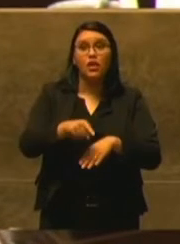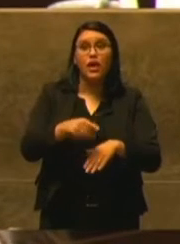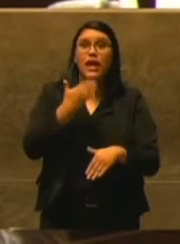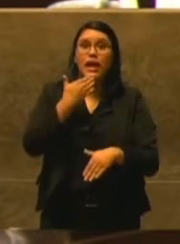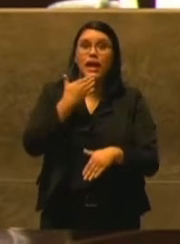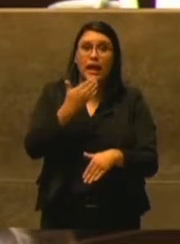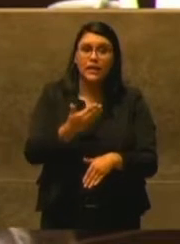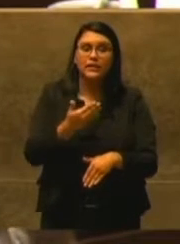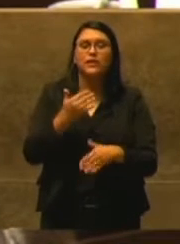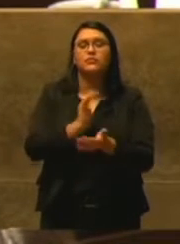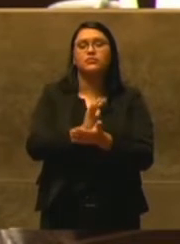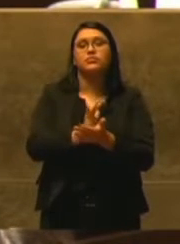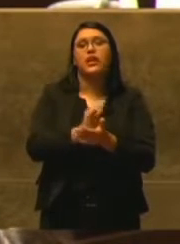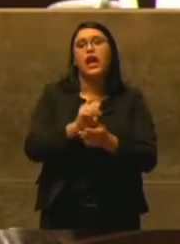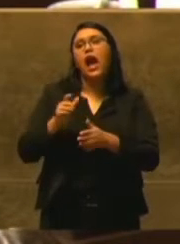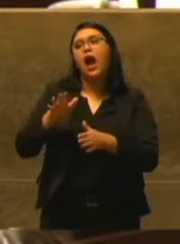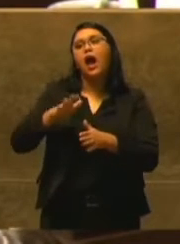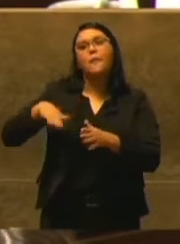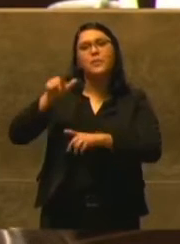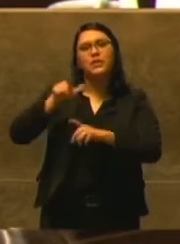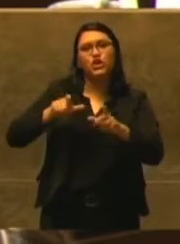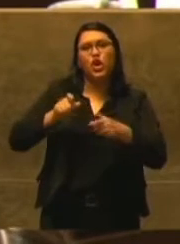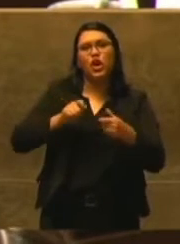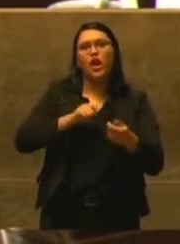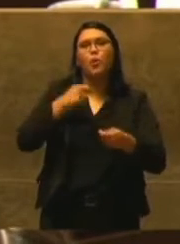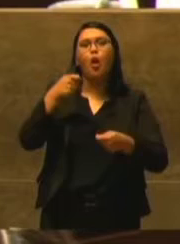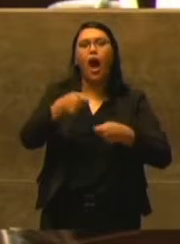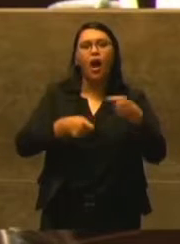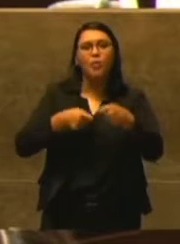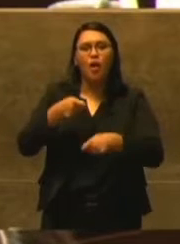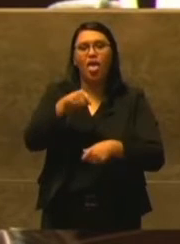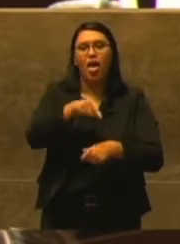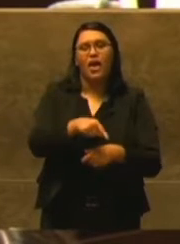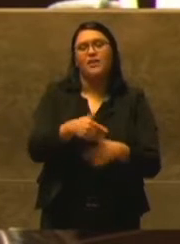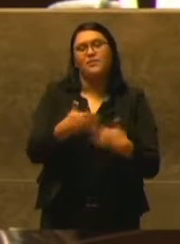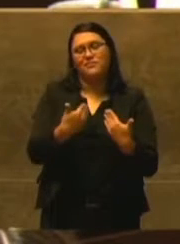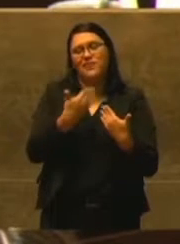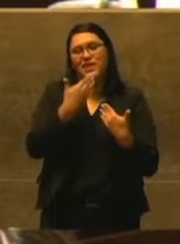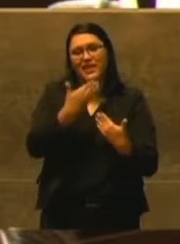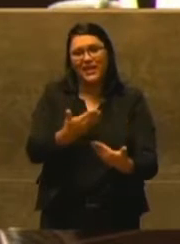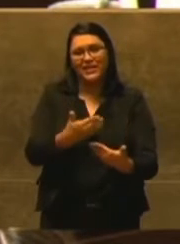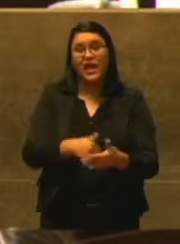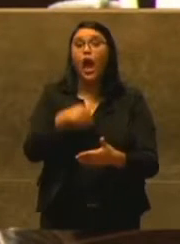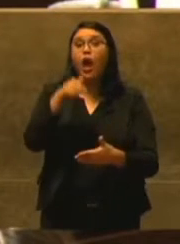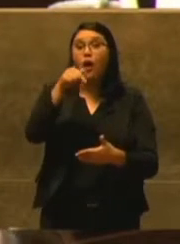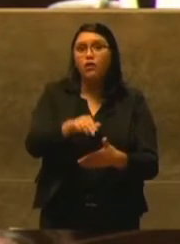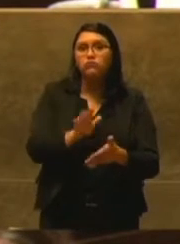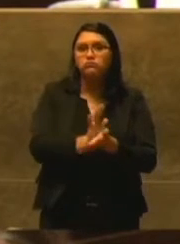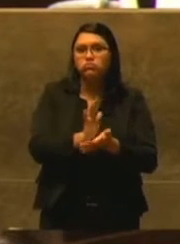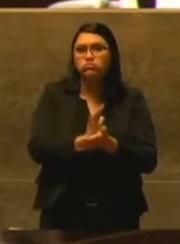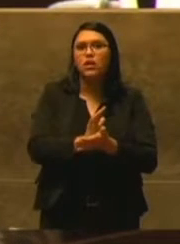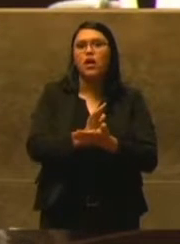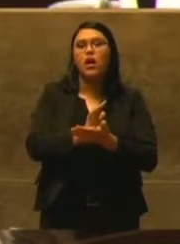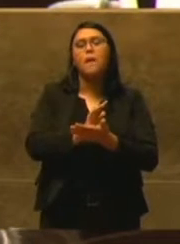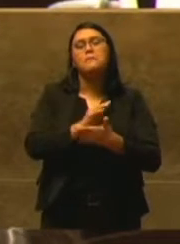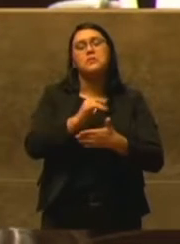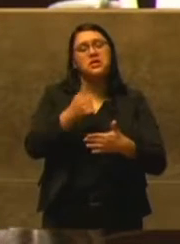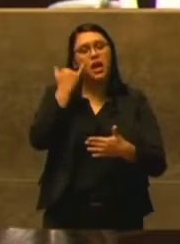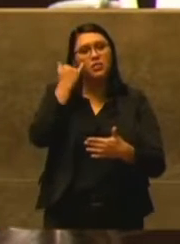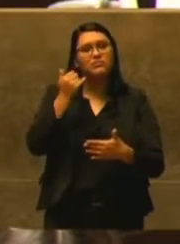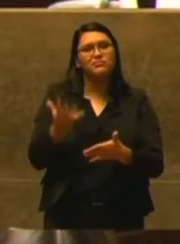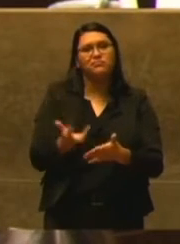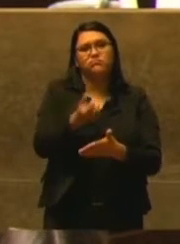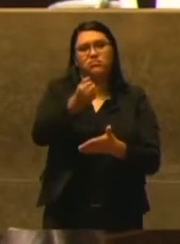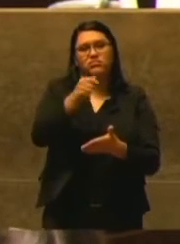contribución que hace nuestro pueblo, y que culmina en algo palpable, como lo que tenemos hoy, sin duda, señor